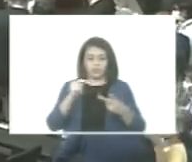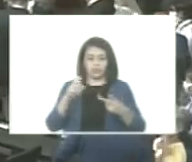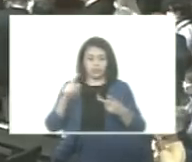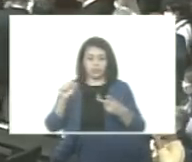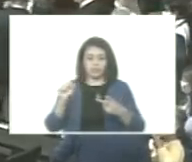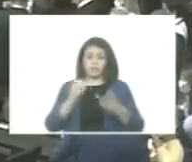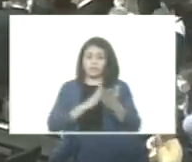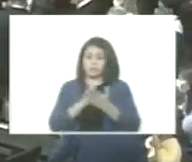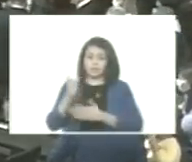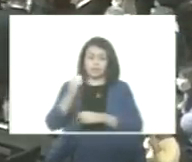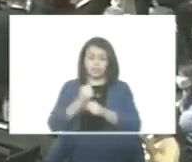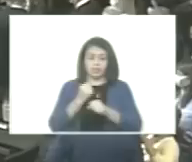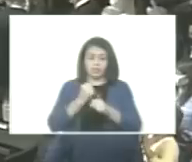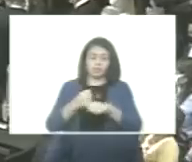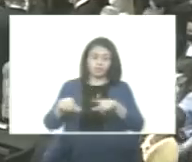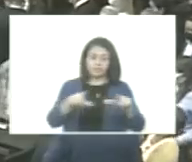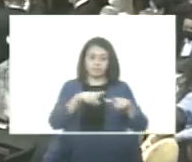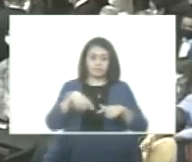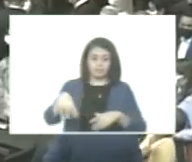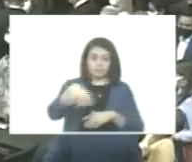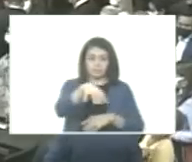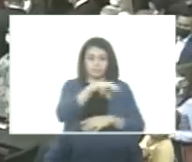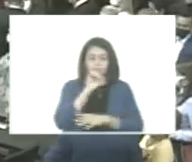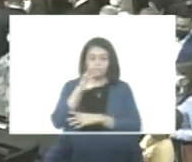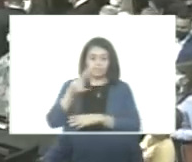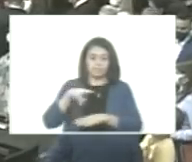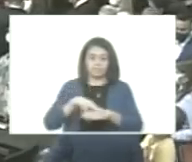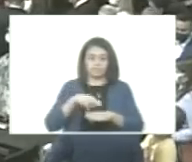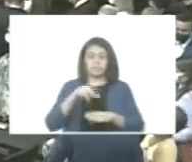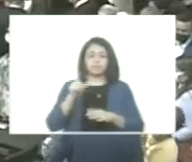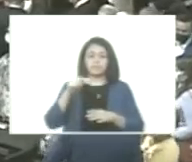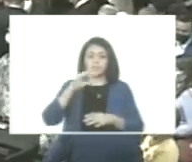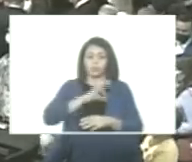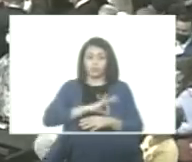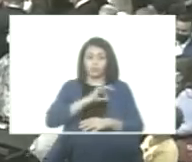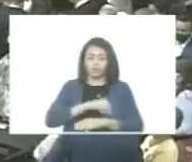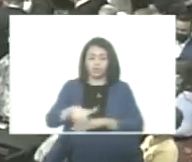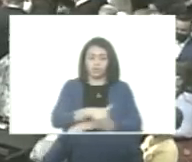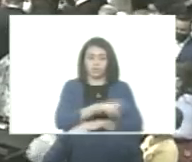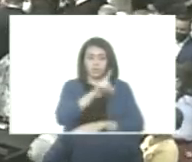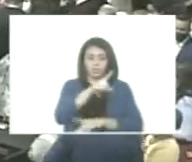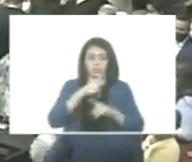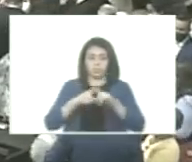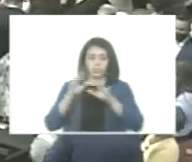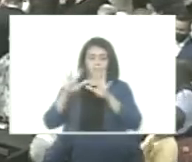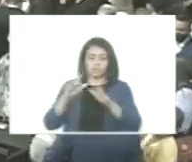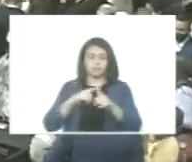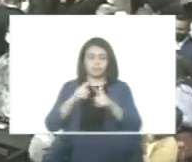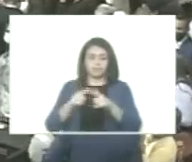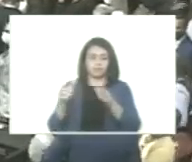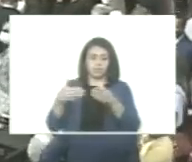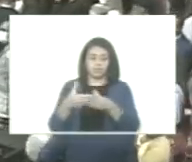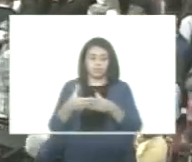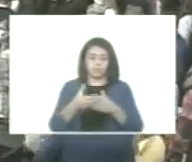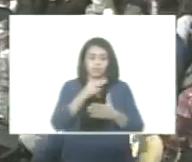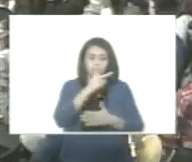legislativo sigue en las regiones, sigue activo el parlamentarismo social de calle, el 1x10 del buen gobierno y la Brigada